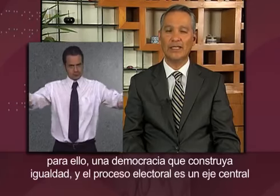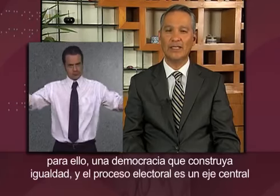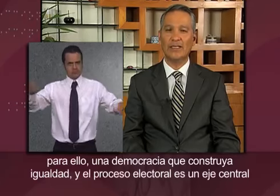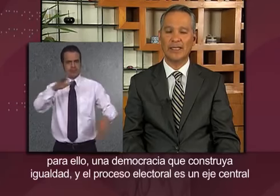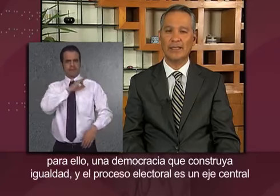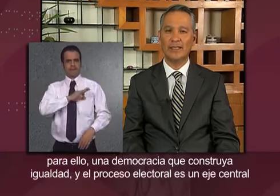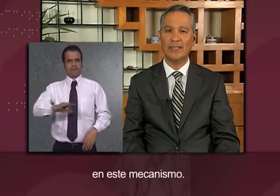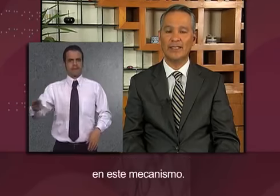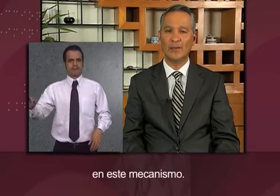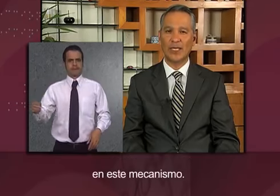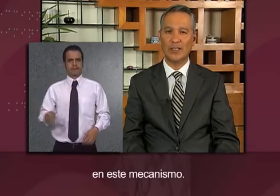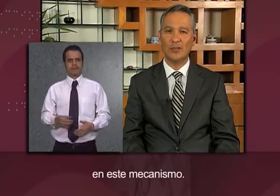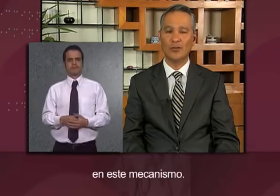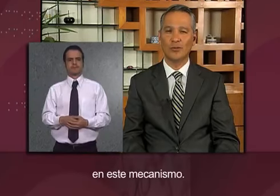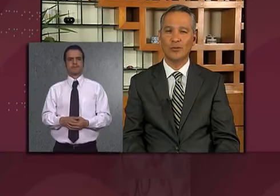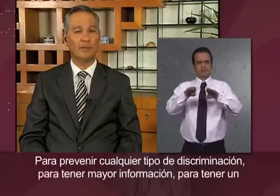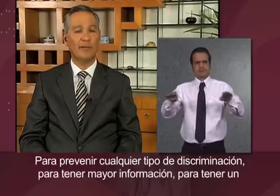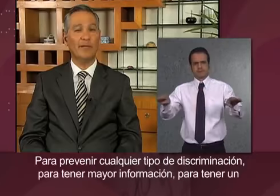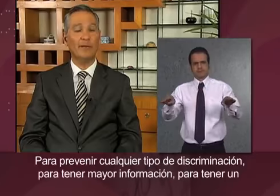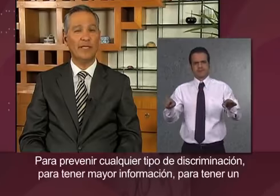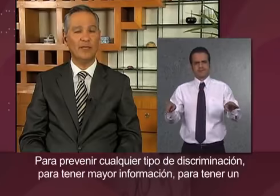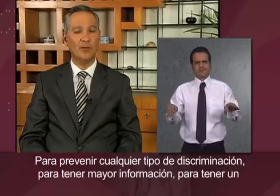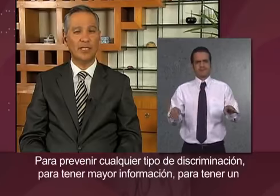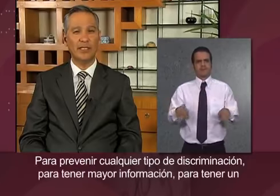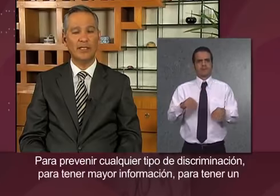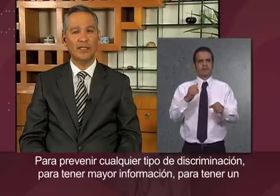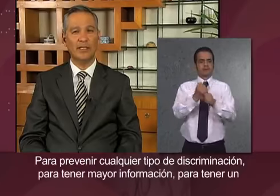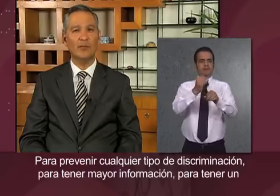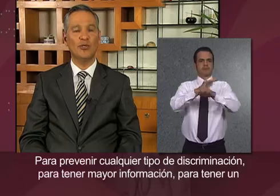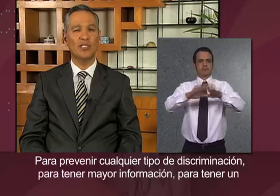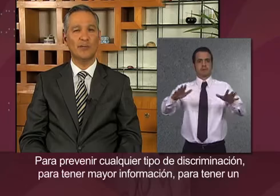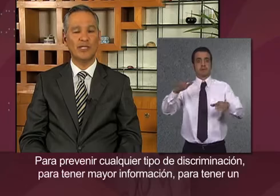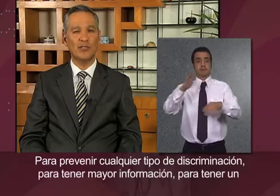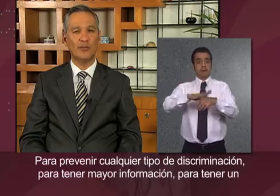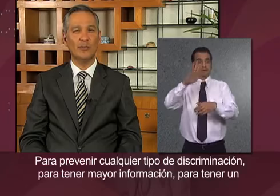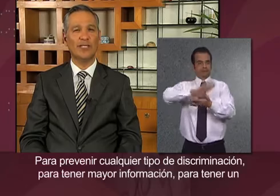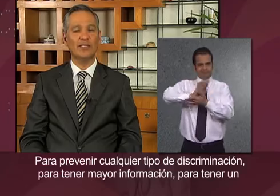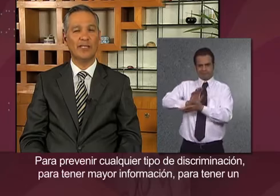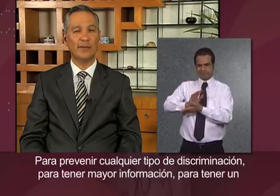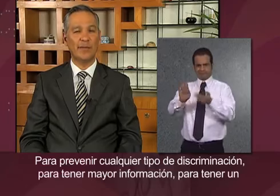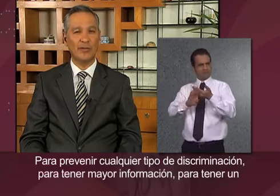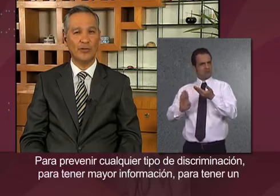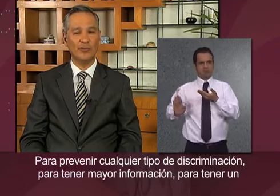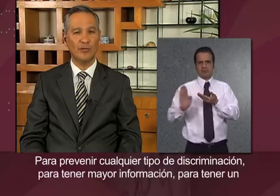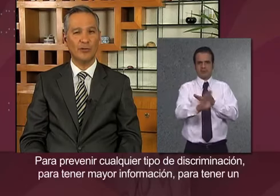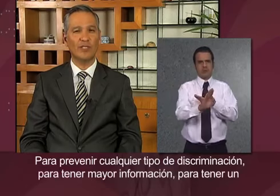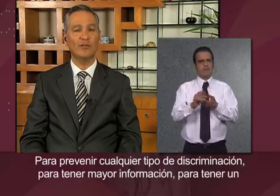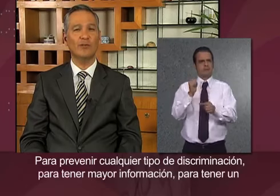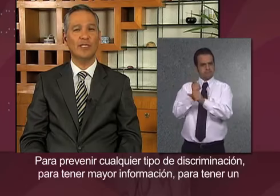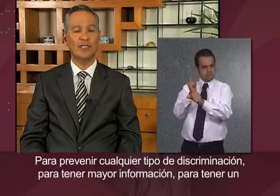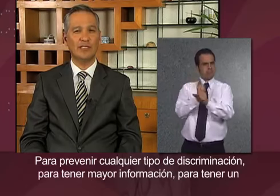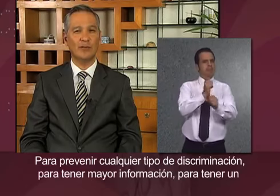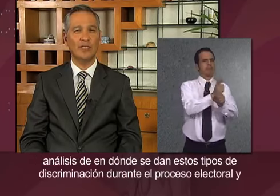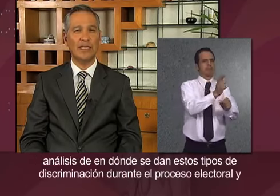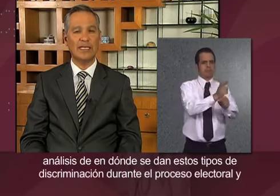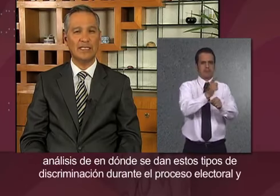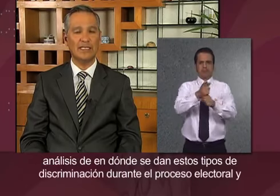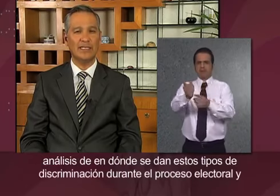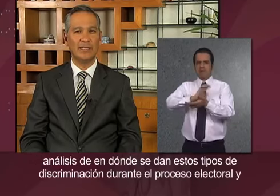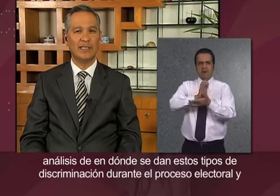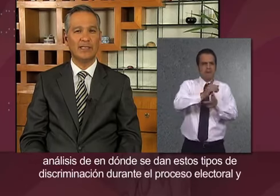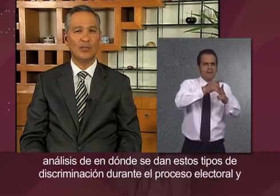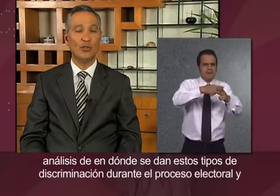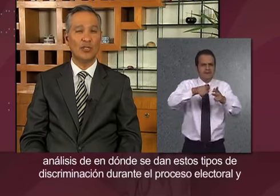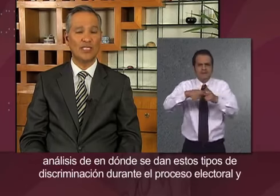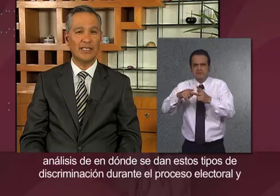un eje central en este mecanismo. Para prevenir cualquier tipo de discriminación, para tener mayor información, para tener un